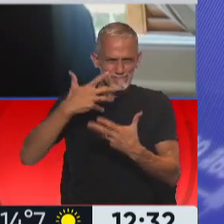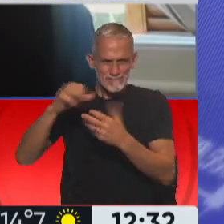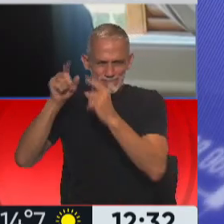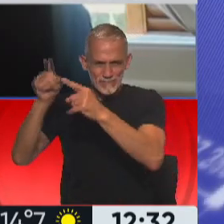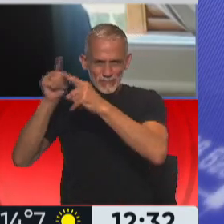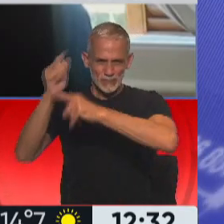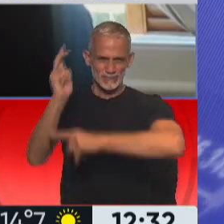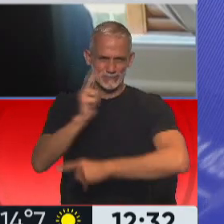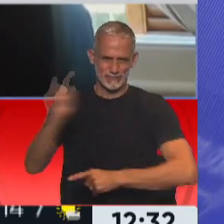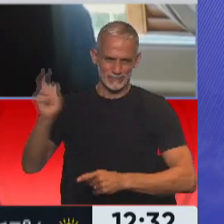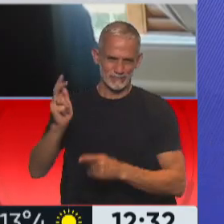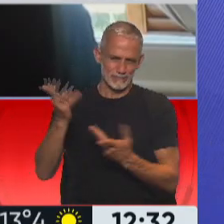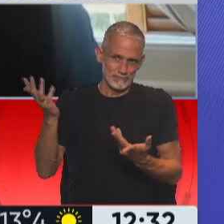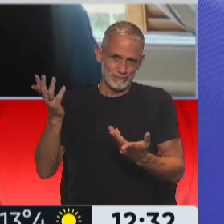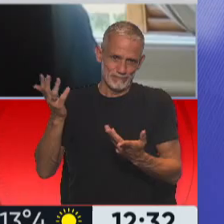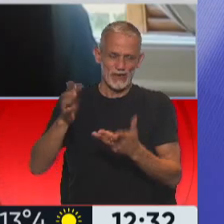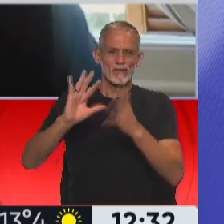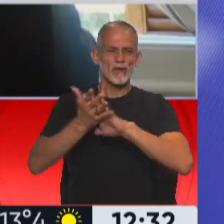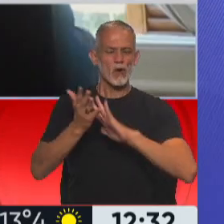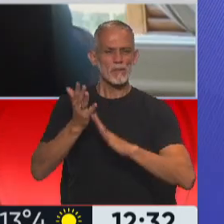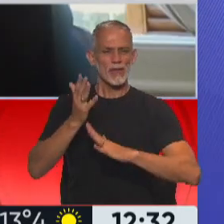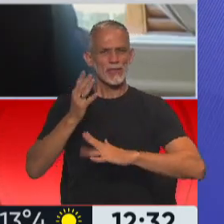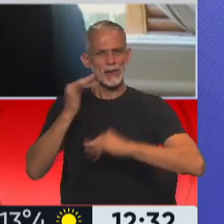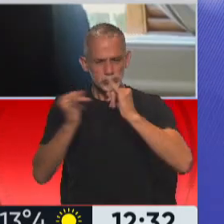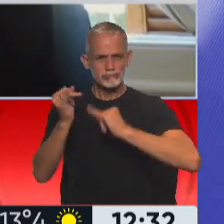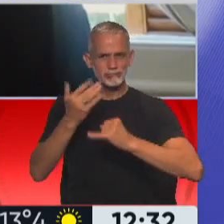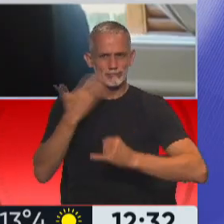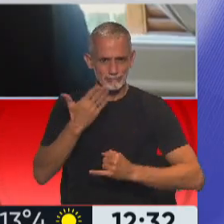al papado, llevó el modo de expresarse, o sea,